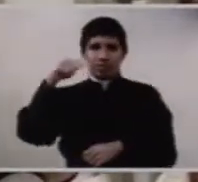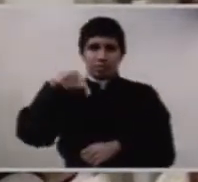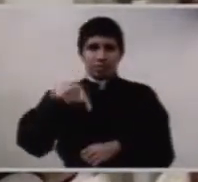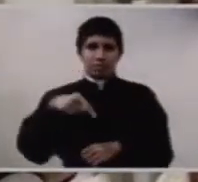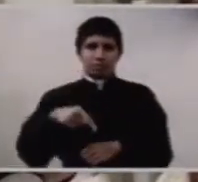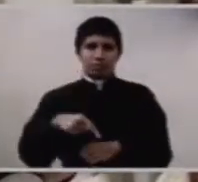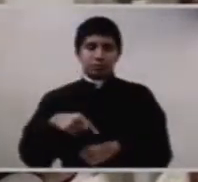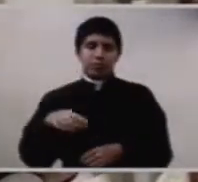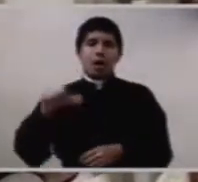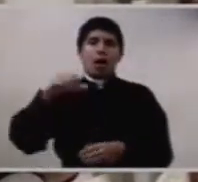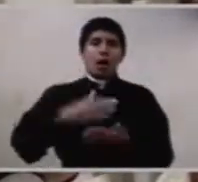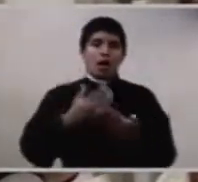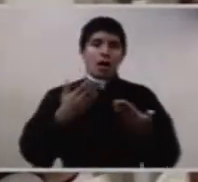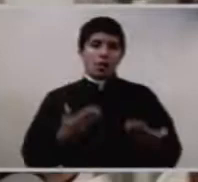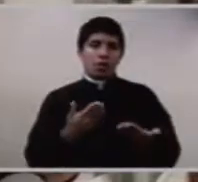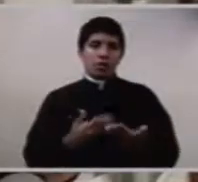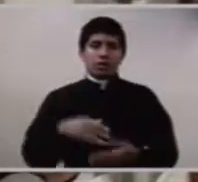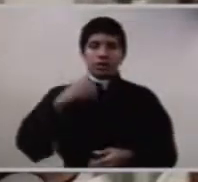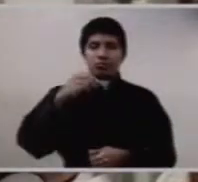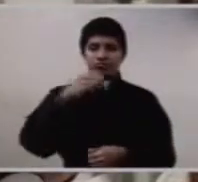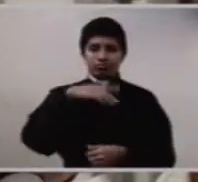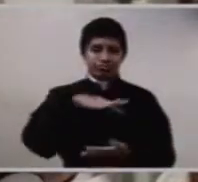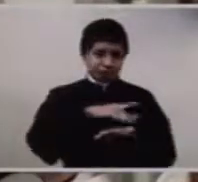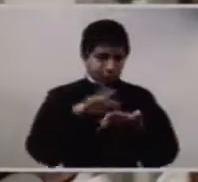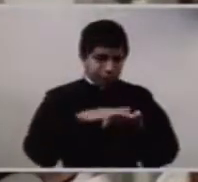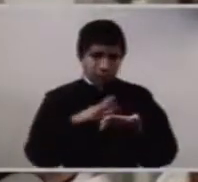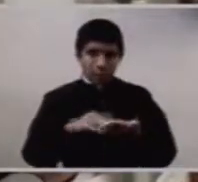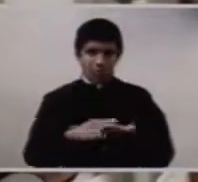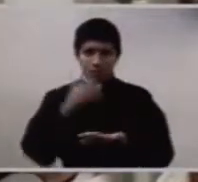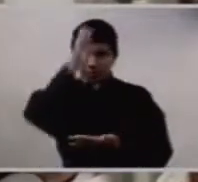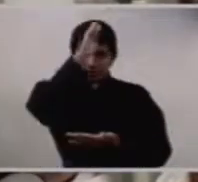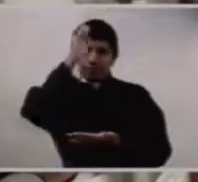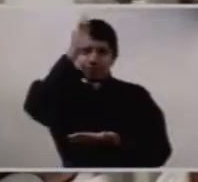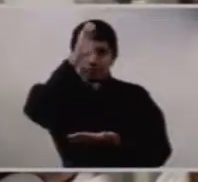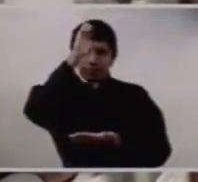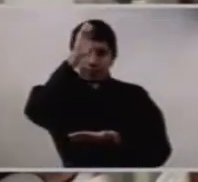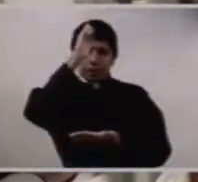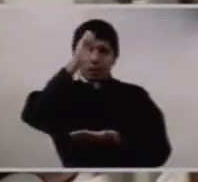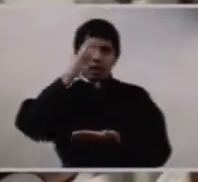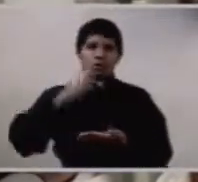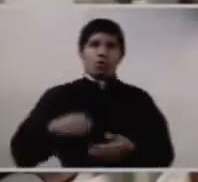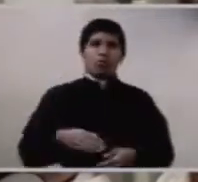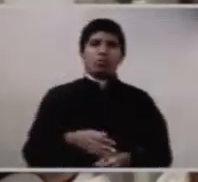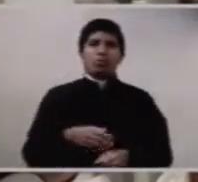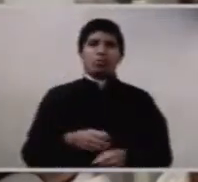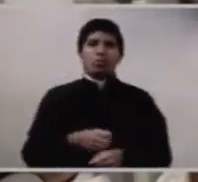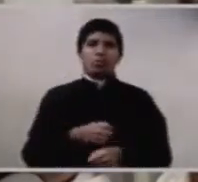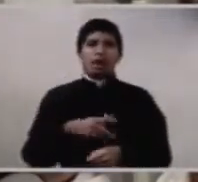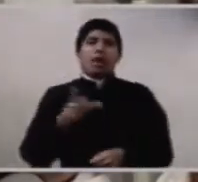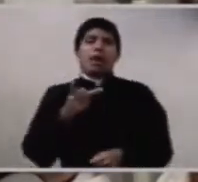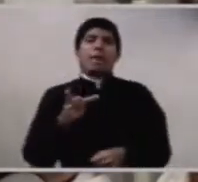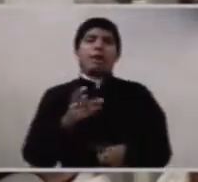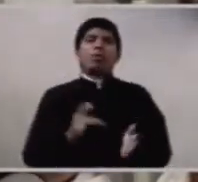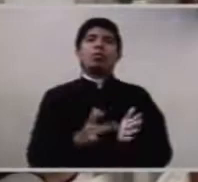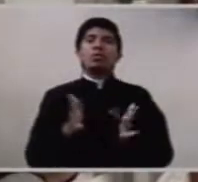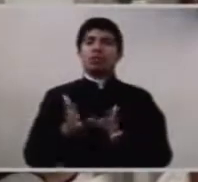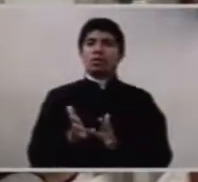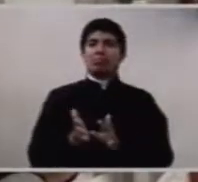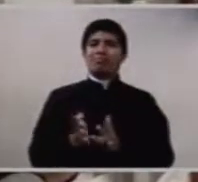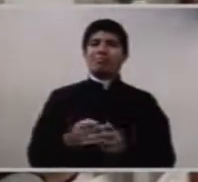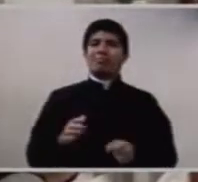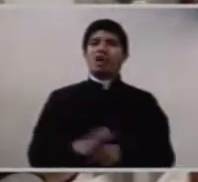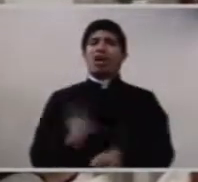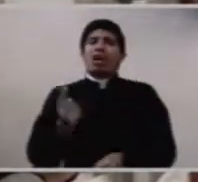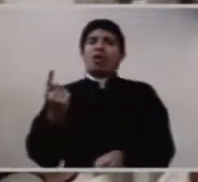el Evangelio en sus textos anteriores, le reclaman a Jesús con qué autoridad hace lo que